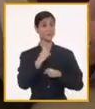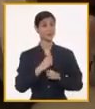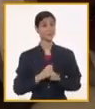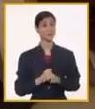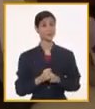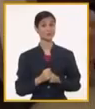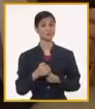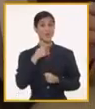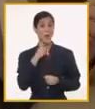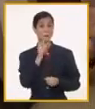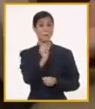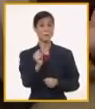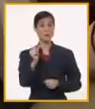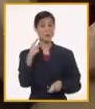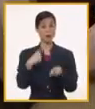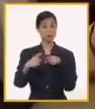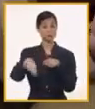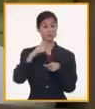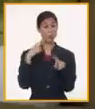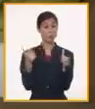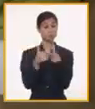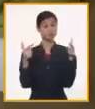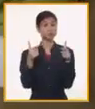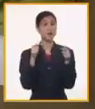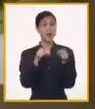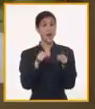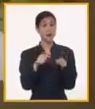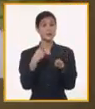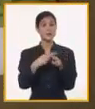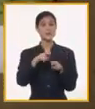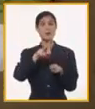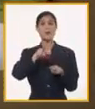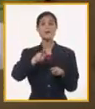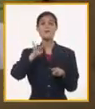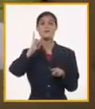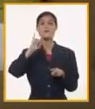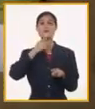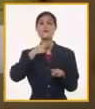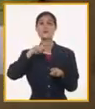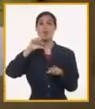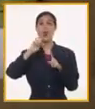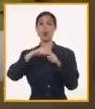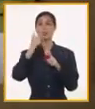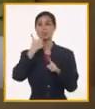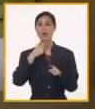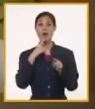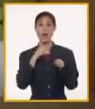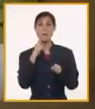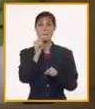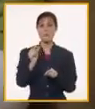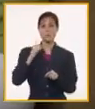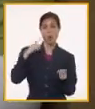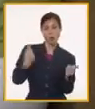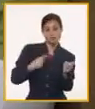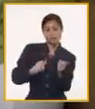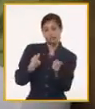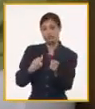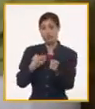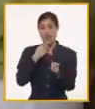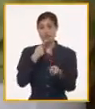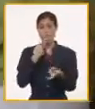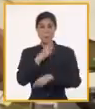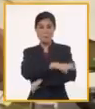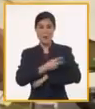había bastante, debe haber sido patrullas del ejército mambí, y no les gustaba ir